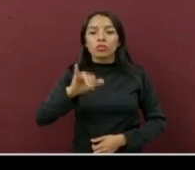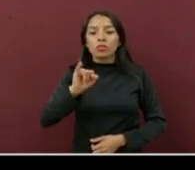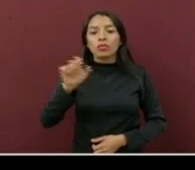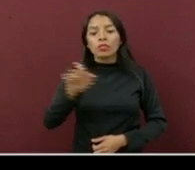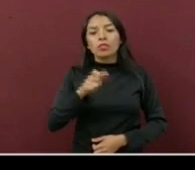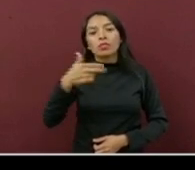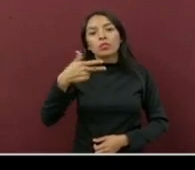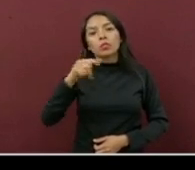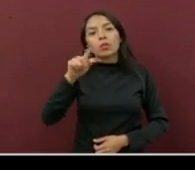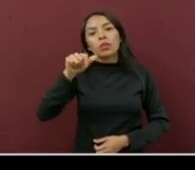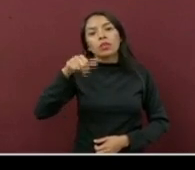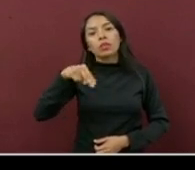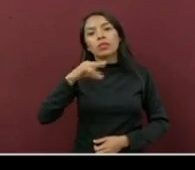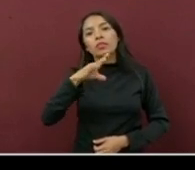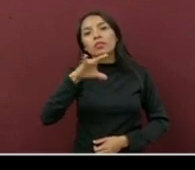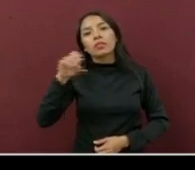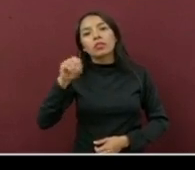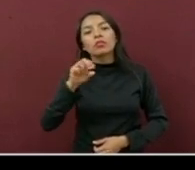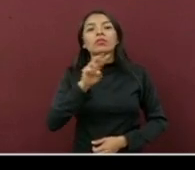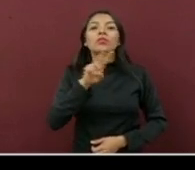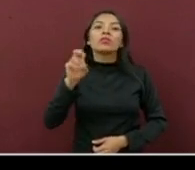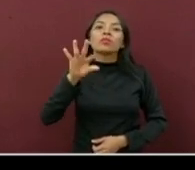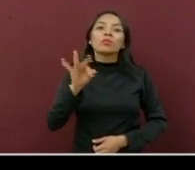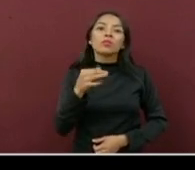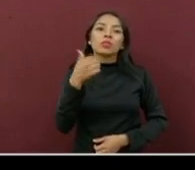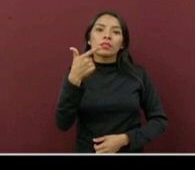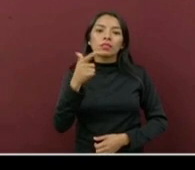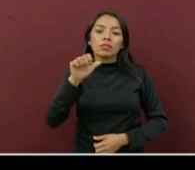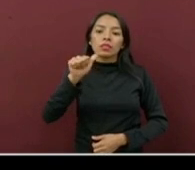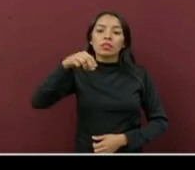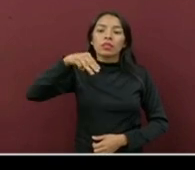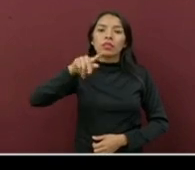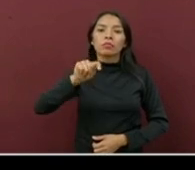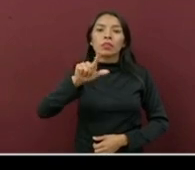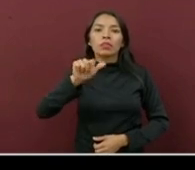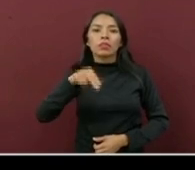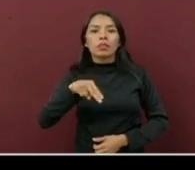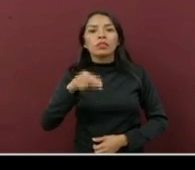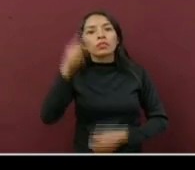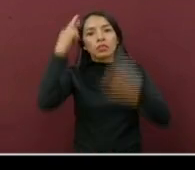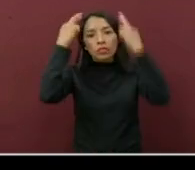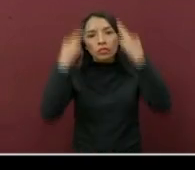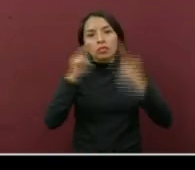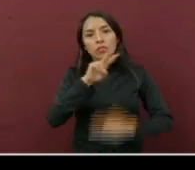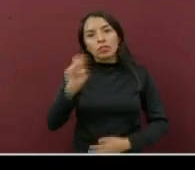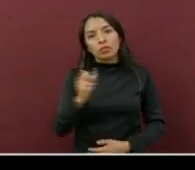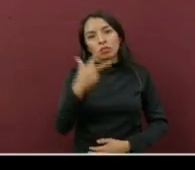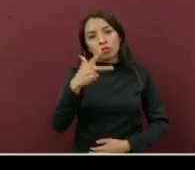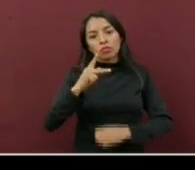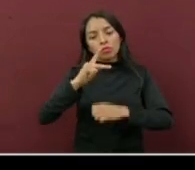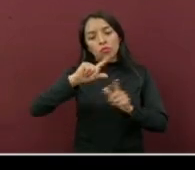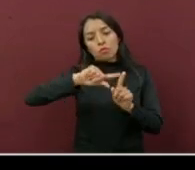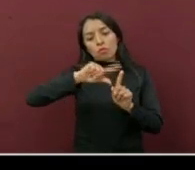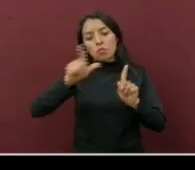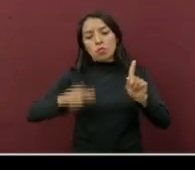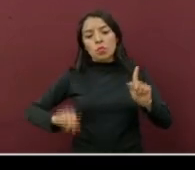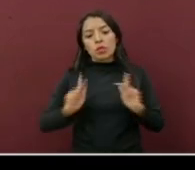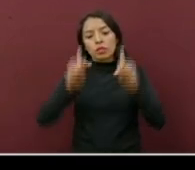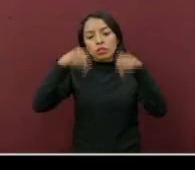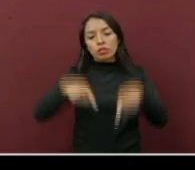las 247 amatlán de los reyes 208 puente nacional